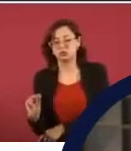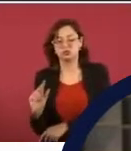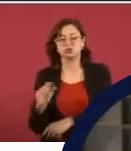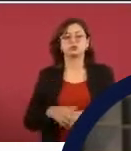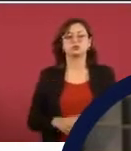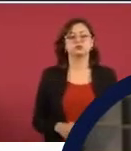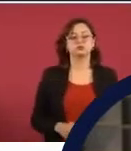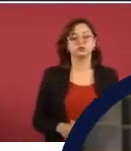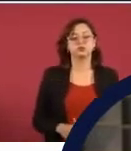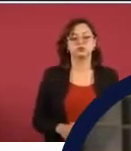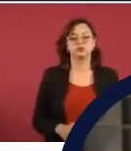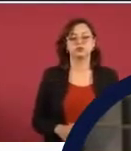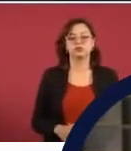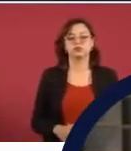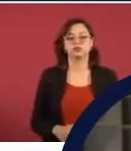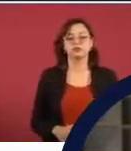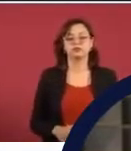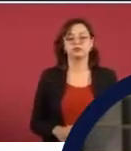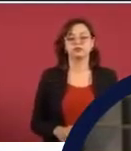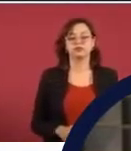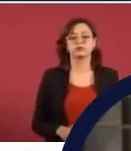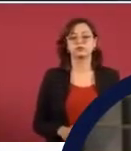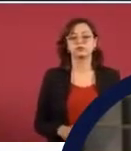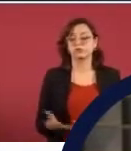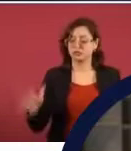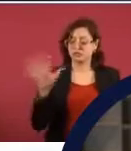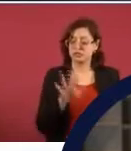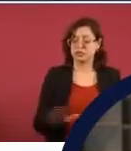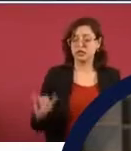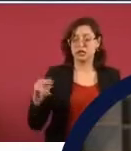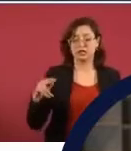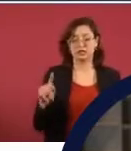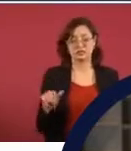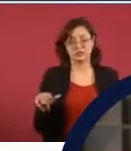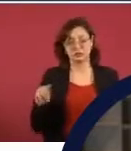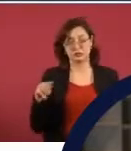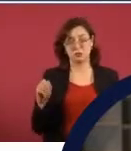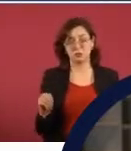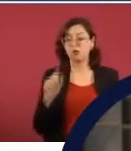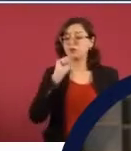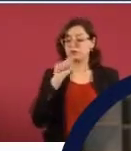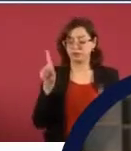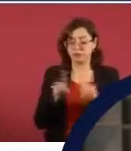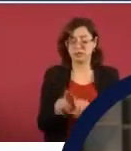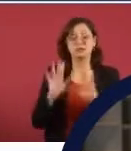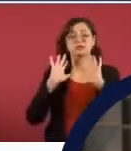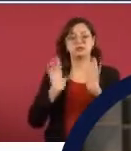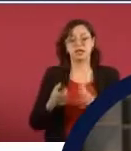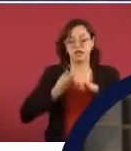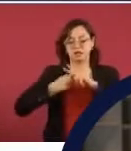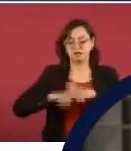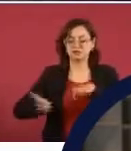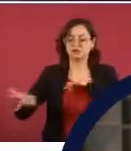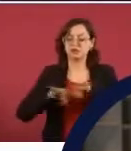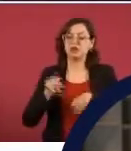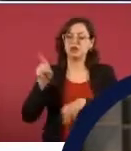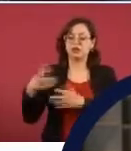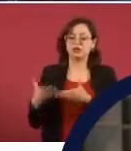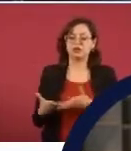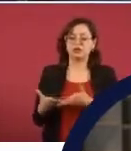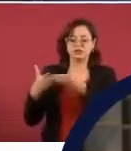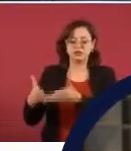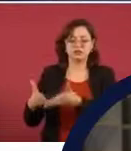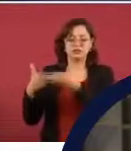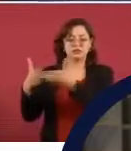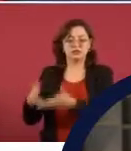al poder ejecutivo. Y eso tiene una lógica en la propia discurso de la Cuarta Transformación, que